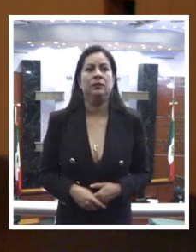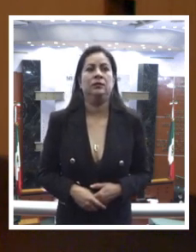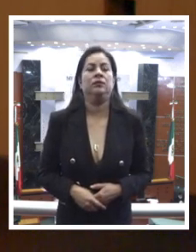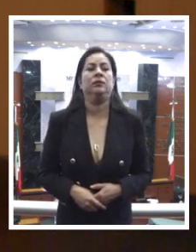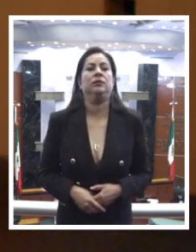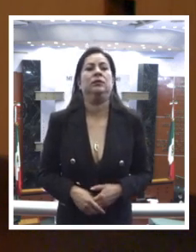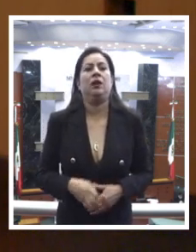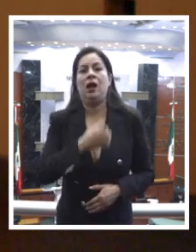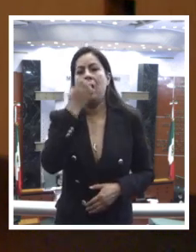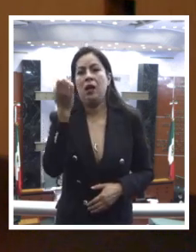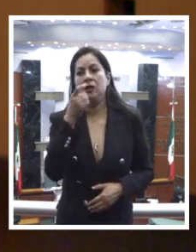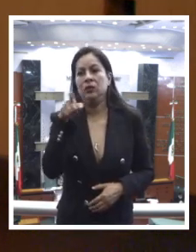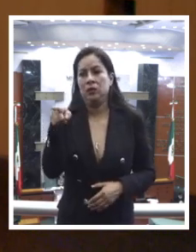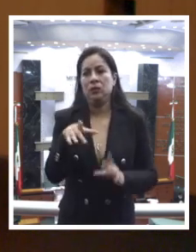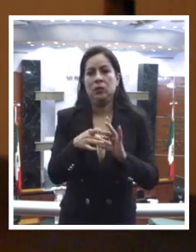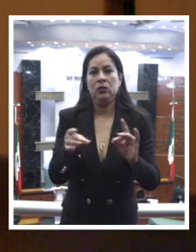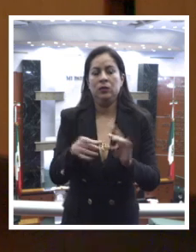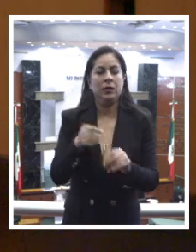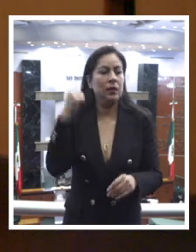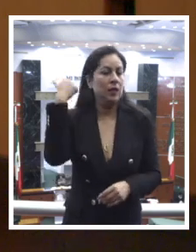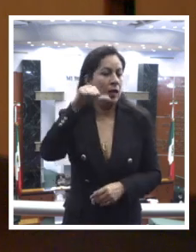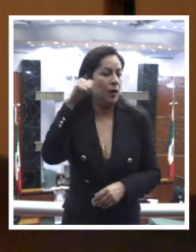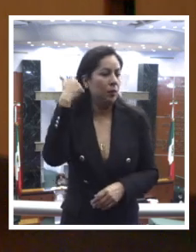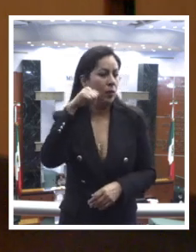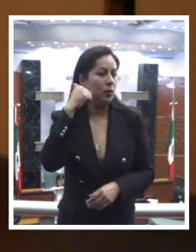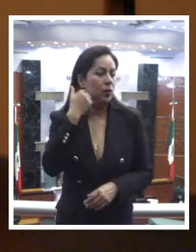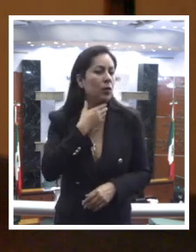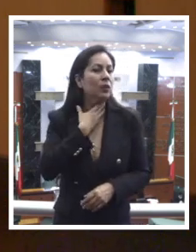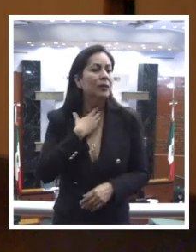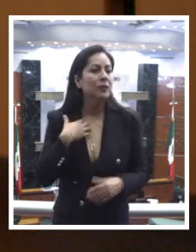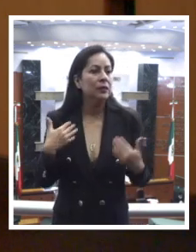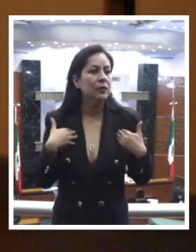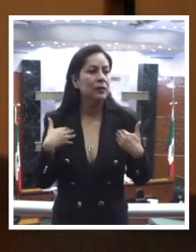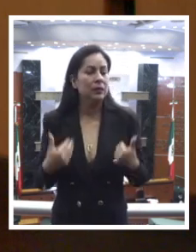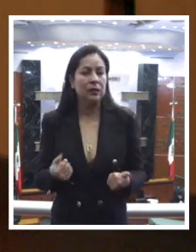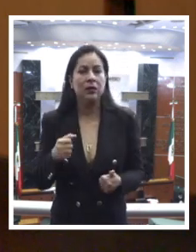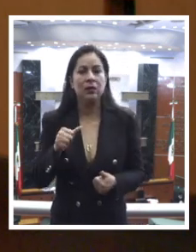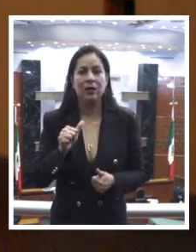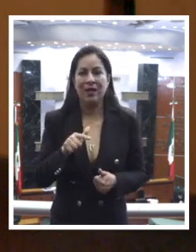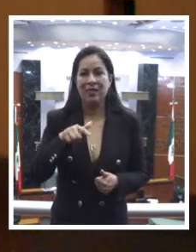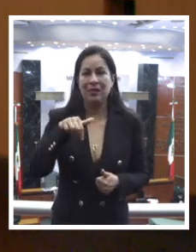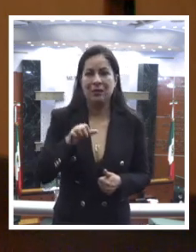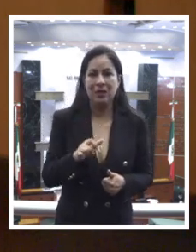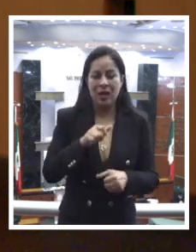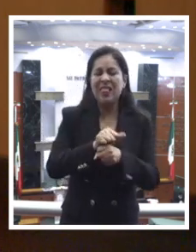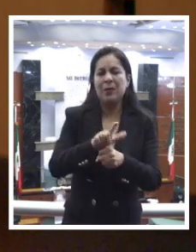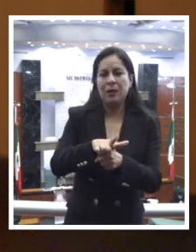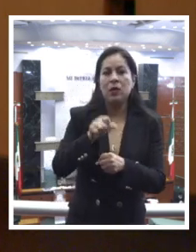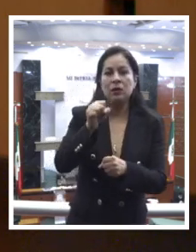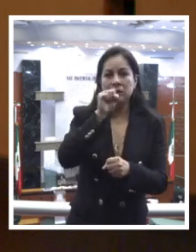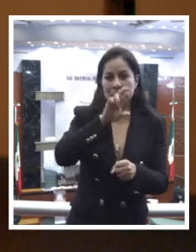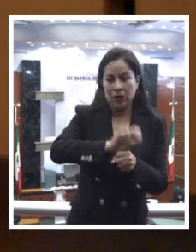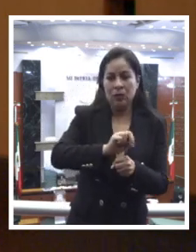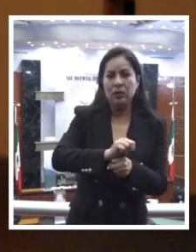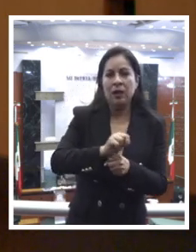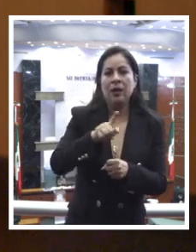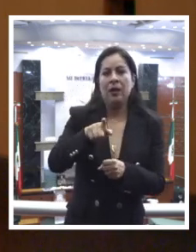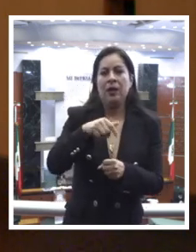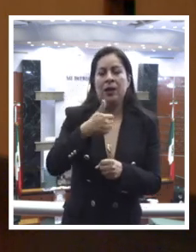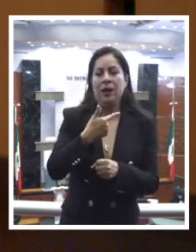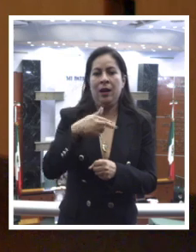Respecto a la escuela que usted menciona en Acapulco, entiendo que es la Escuela Altamirano, secundaria, que está en la colonia Granjas del